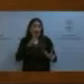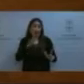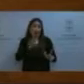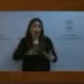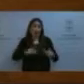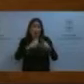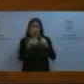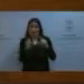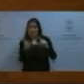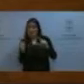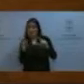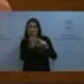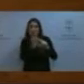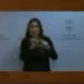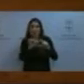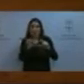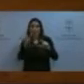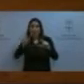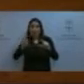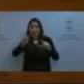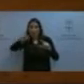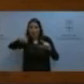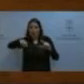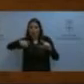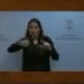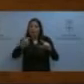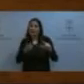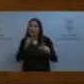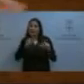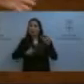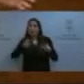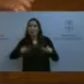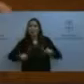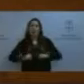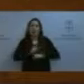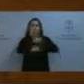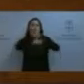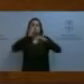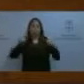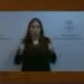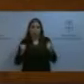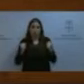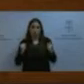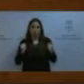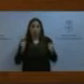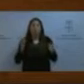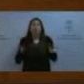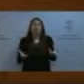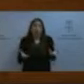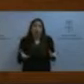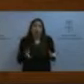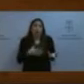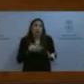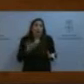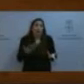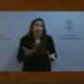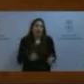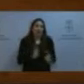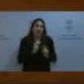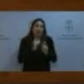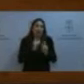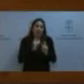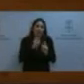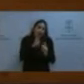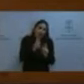áreas. Necesitamos asentar población. Y una de las formas de asentar población es de dotar